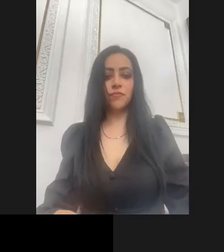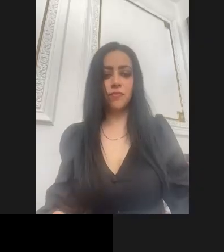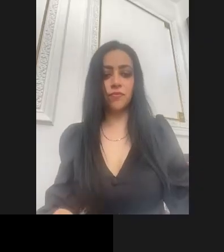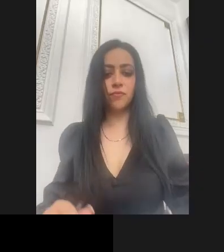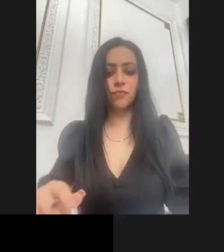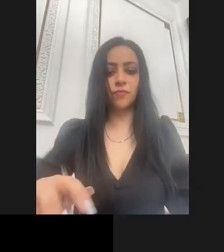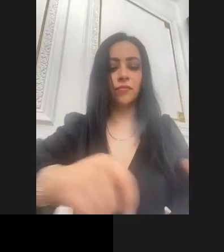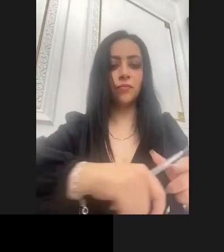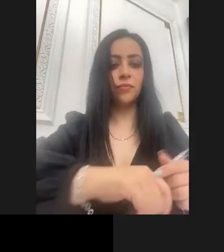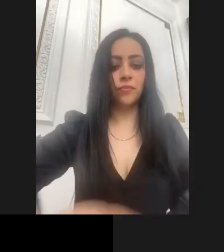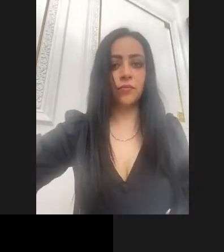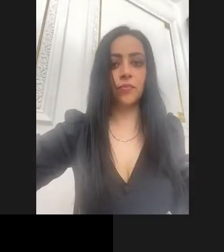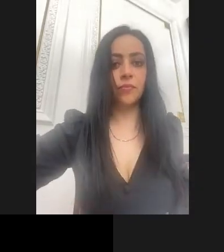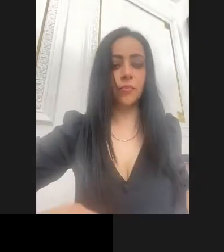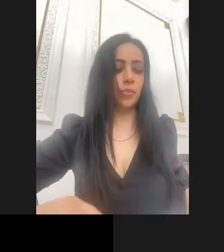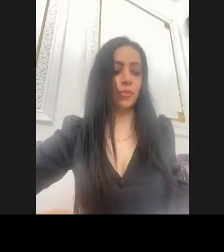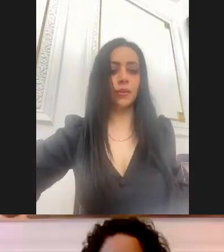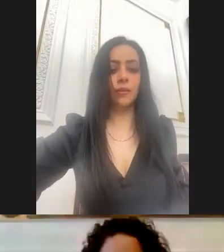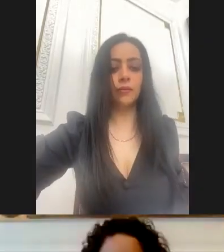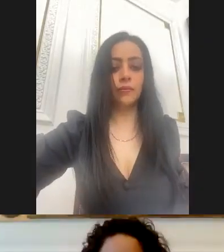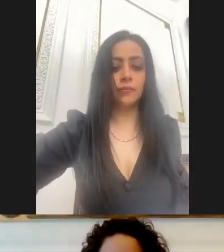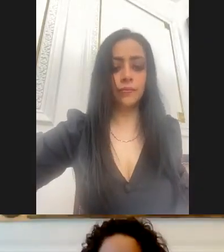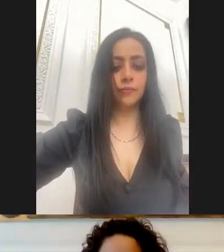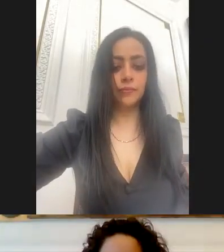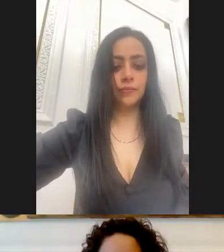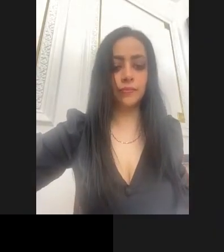Tres, dos, están al aire.